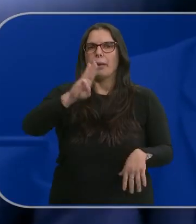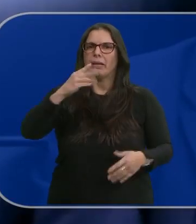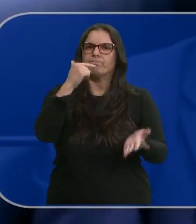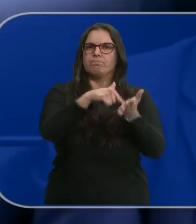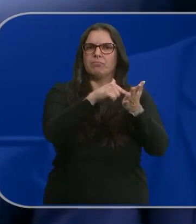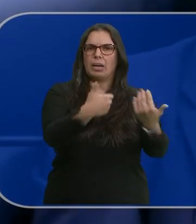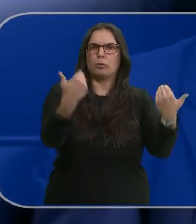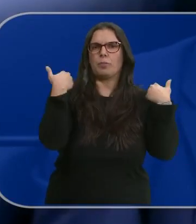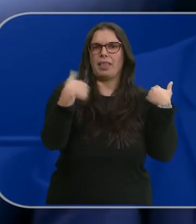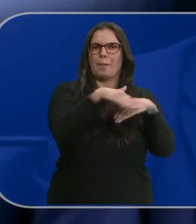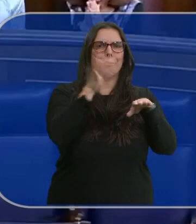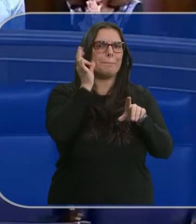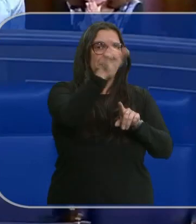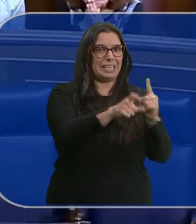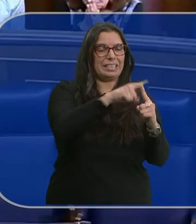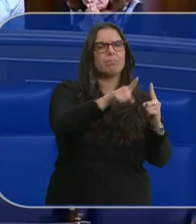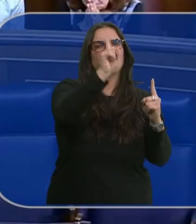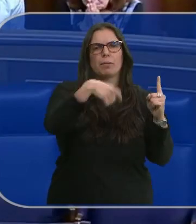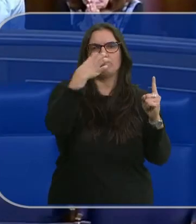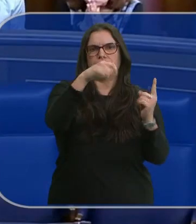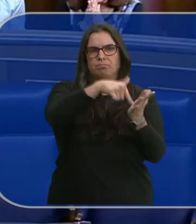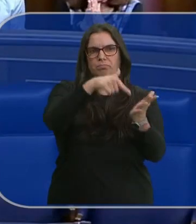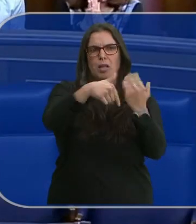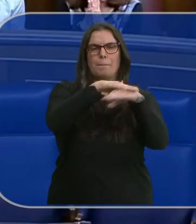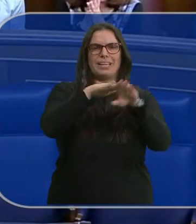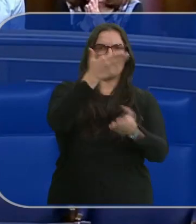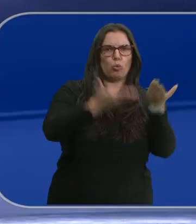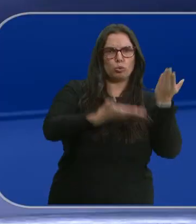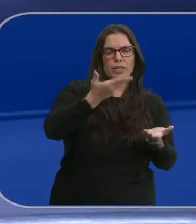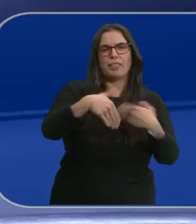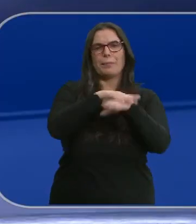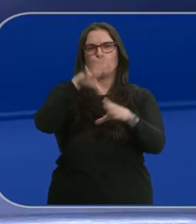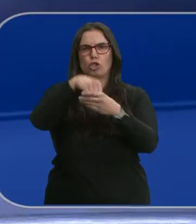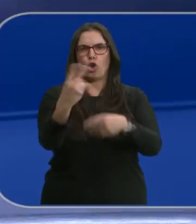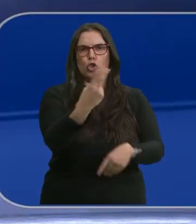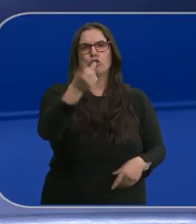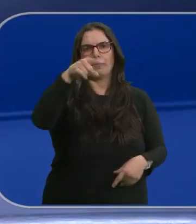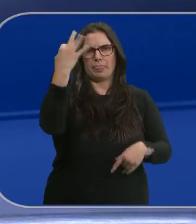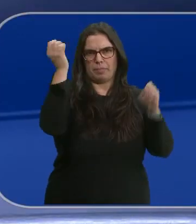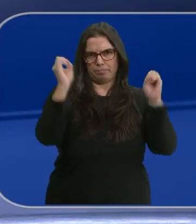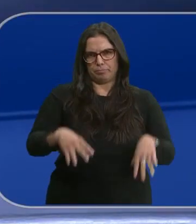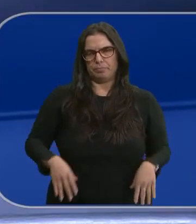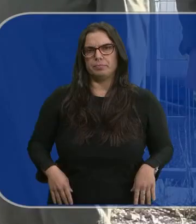exige responsabilidades a Redondo, también reclama la dimisión de los ministros de Justicia e Interior.